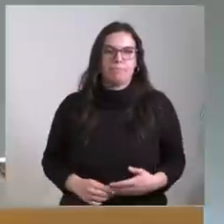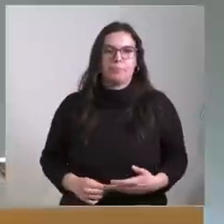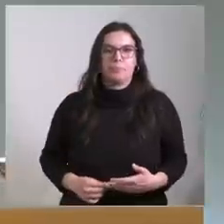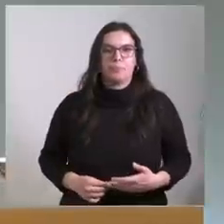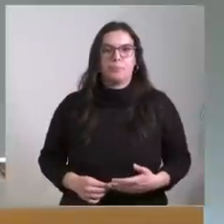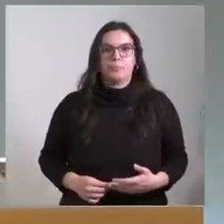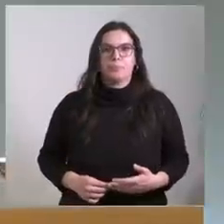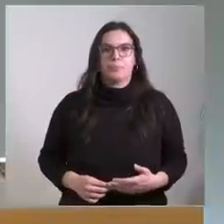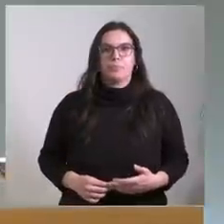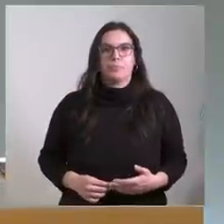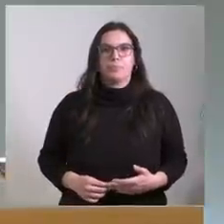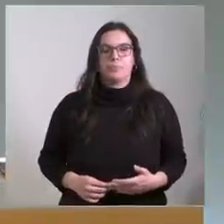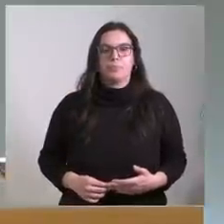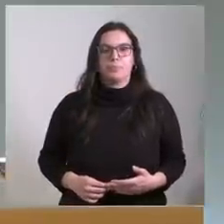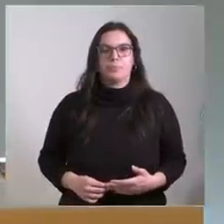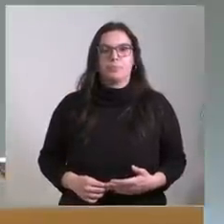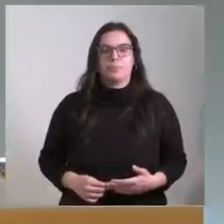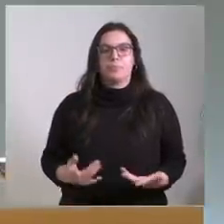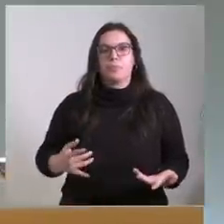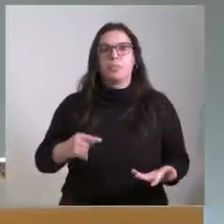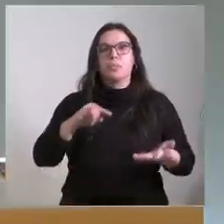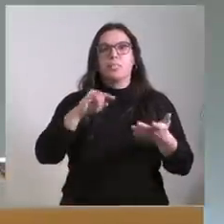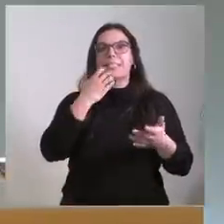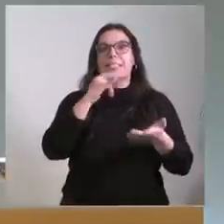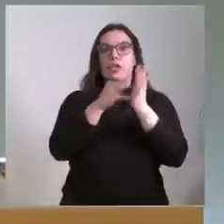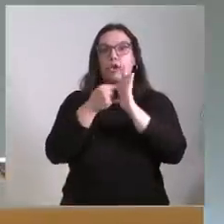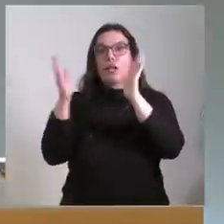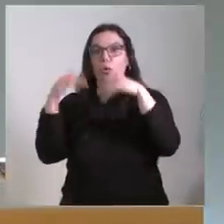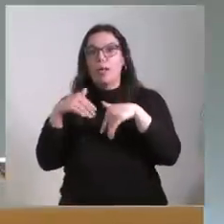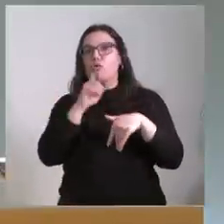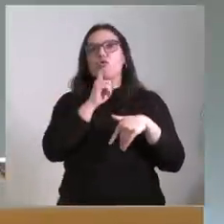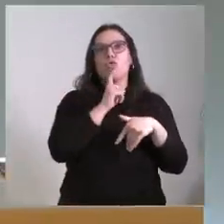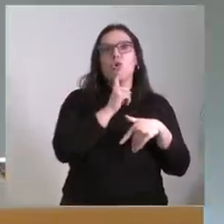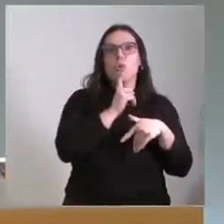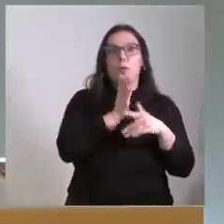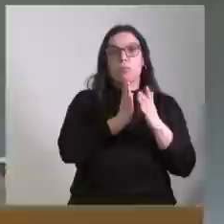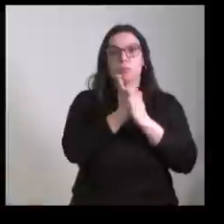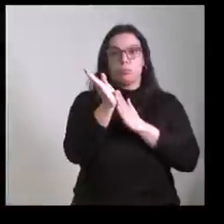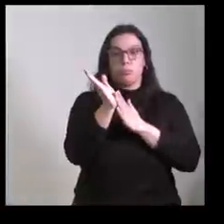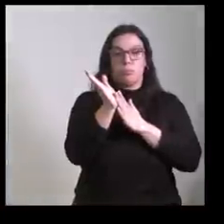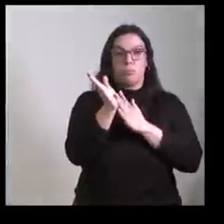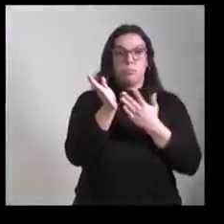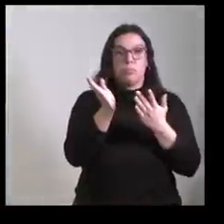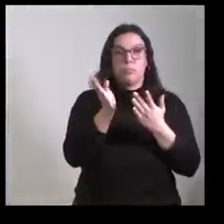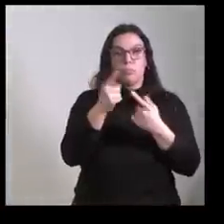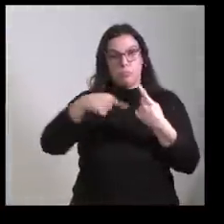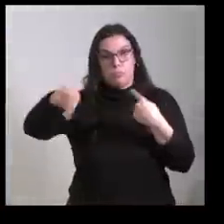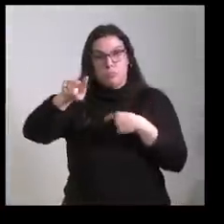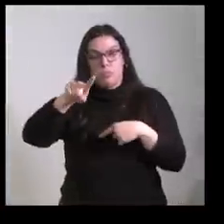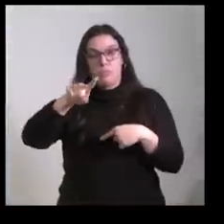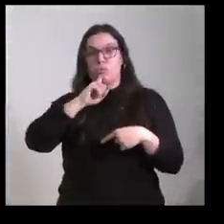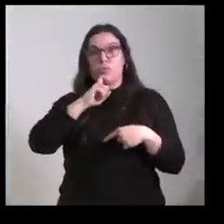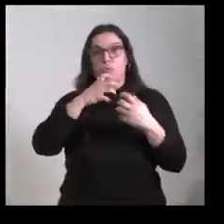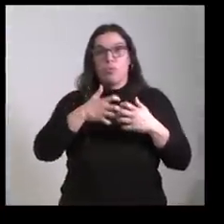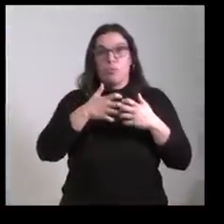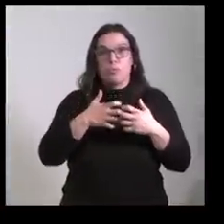caso de que no se disponga esa tecnología que vía utilizarían por lo que nos dice va a ser inmediata la puesta en funcionamiento